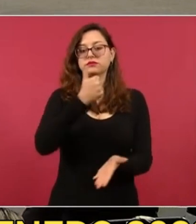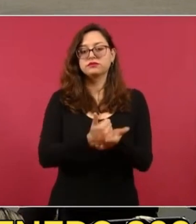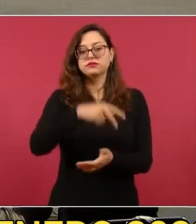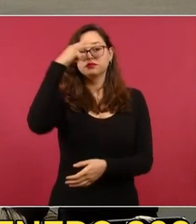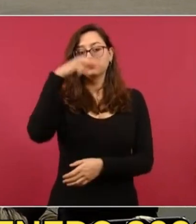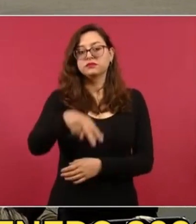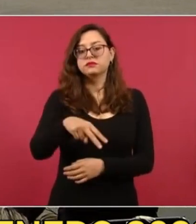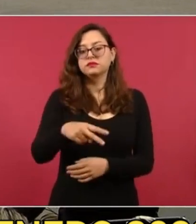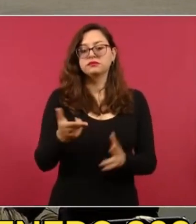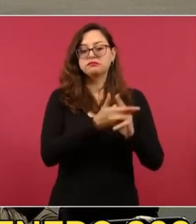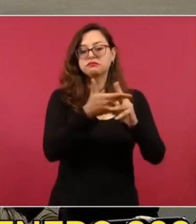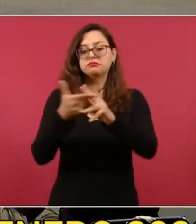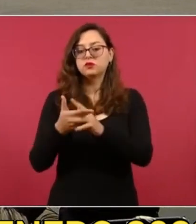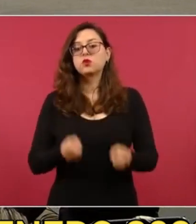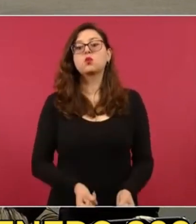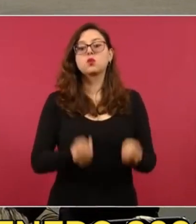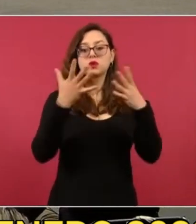Robo de vehículos, mire,